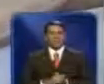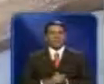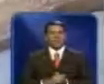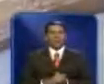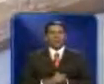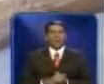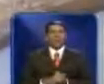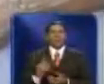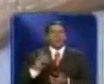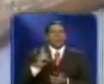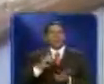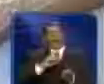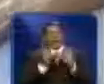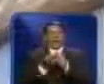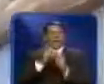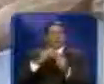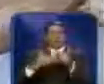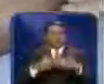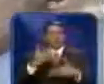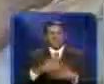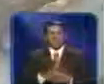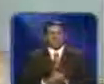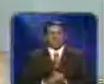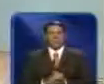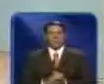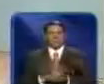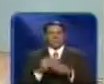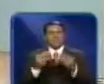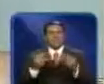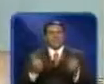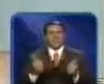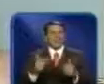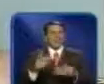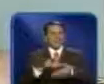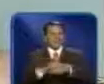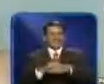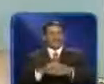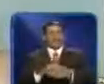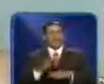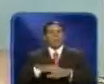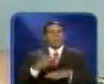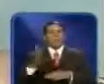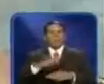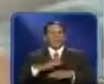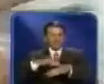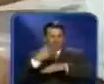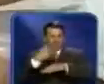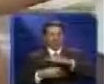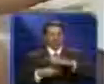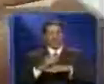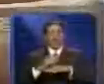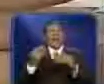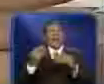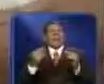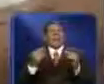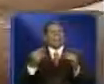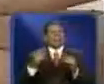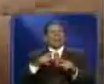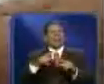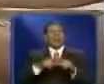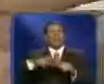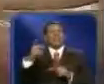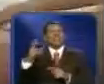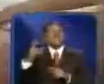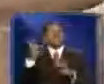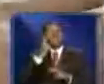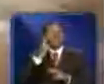les va a alterar lo que es el proceso de la grasa o del sebo en la piel, porque esta envoltura no es grasosa, a diferencia de la de